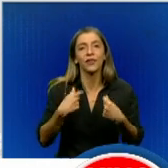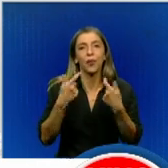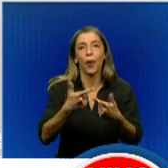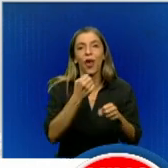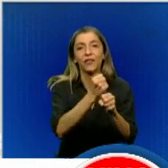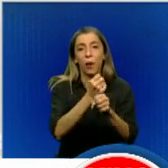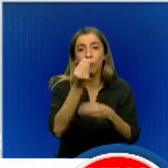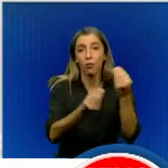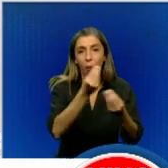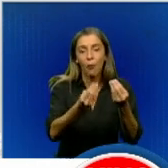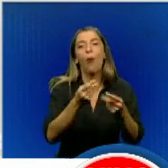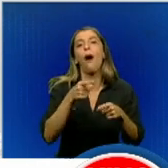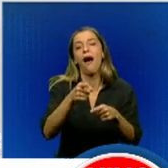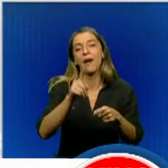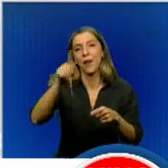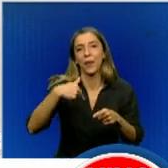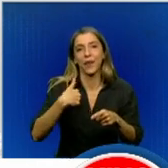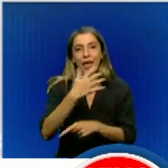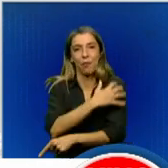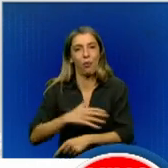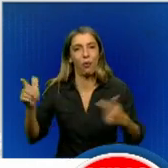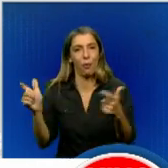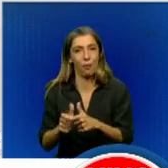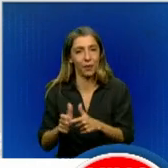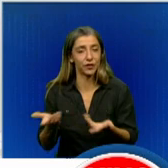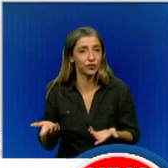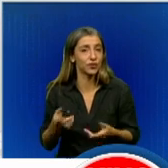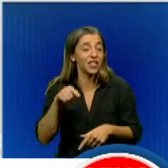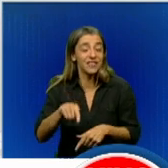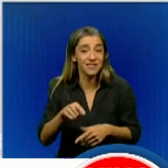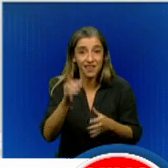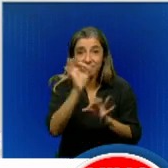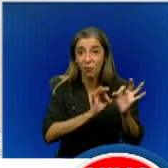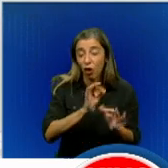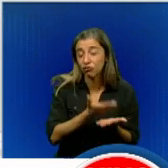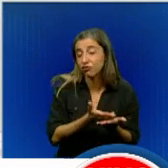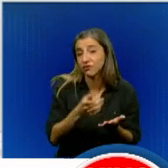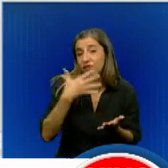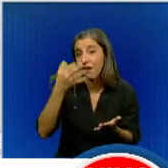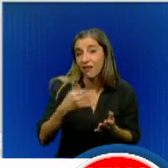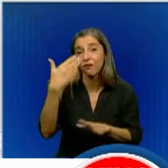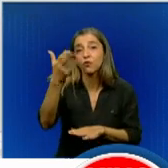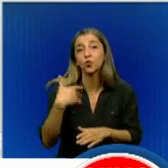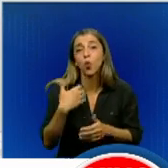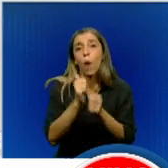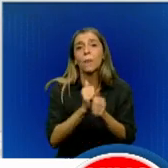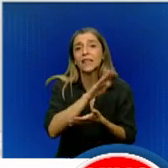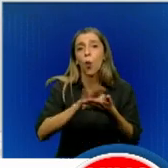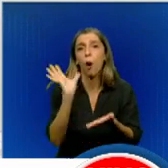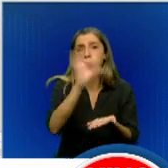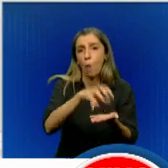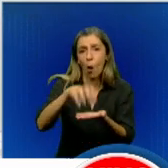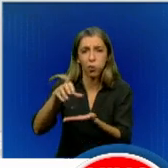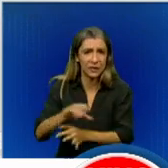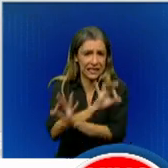va en el sentido contrario señor presidente porque como decíamos desalienta totalmente la inversión y por otra